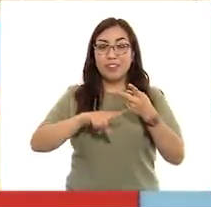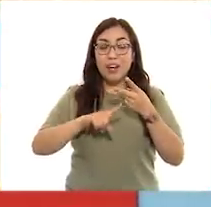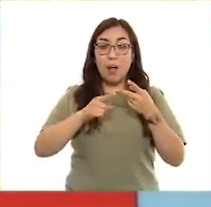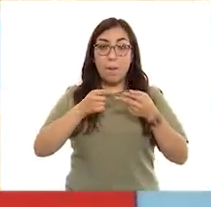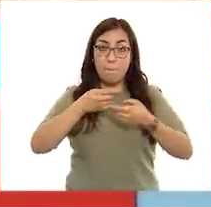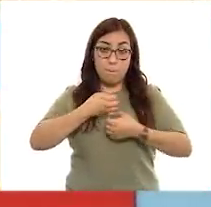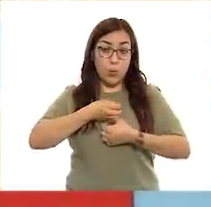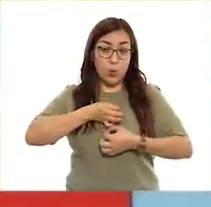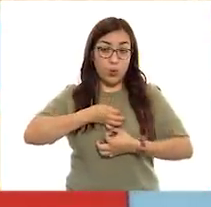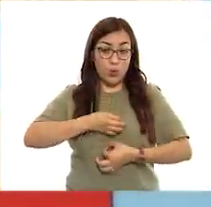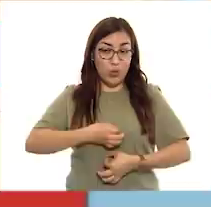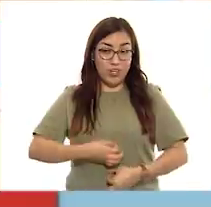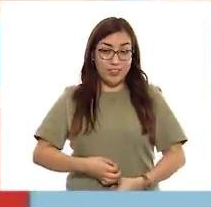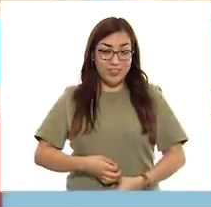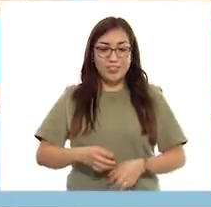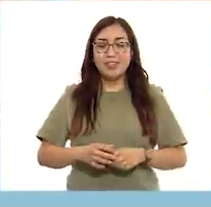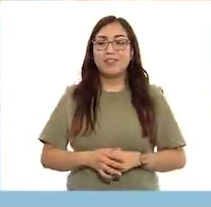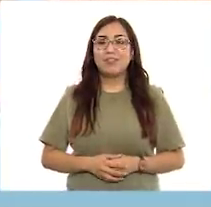botones,